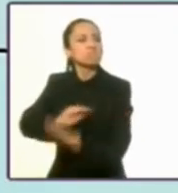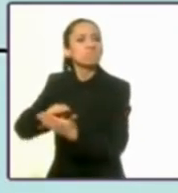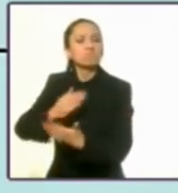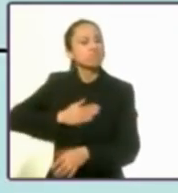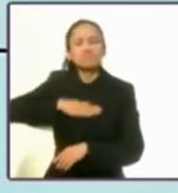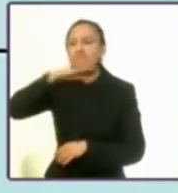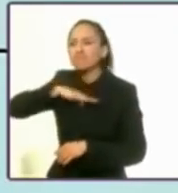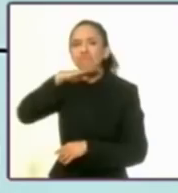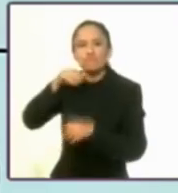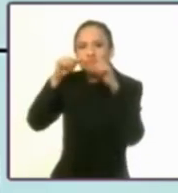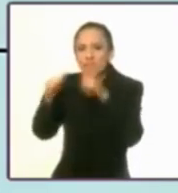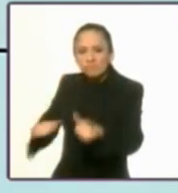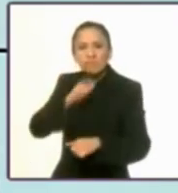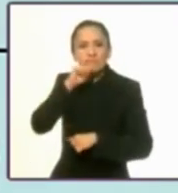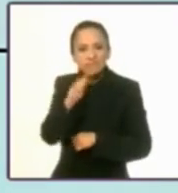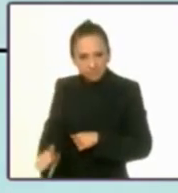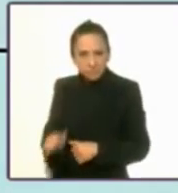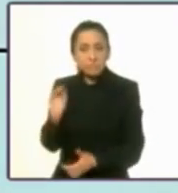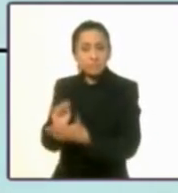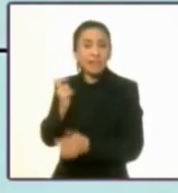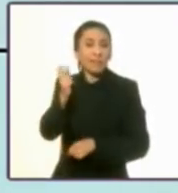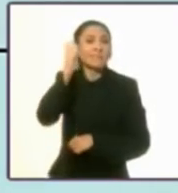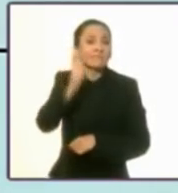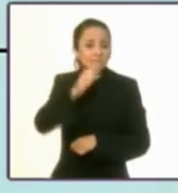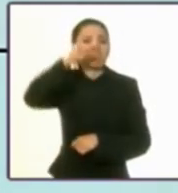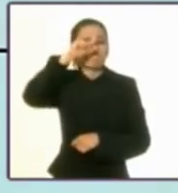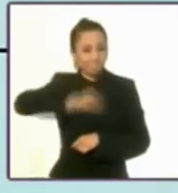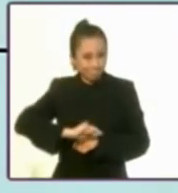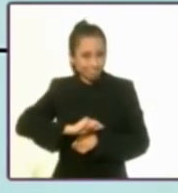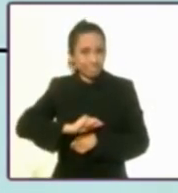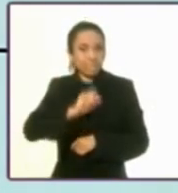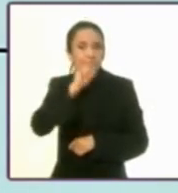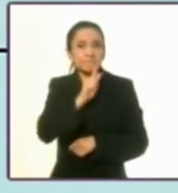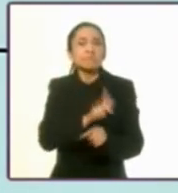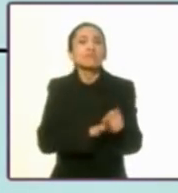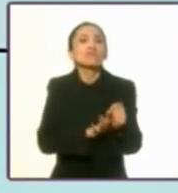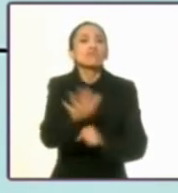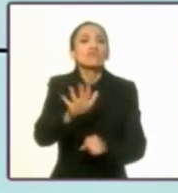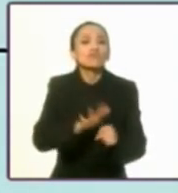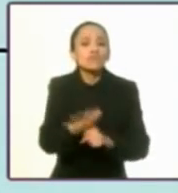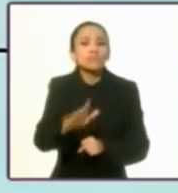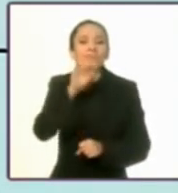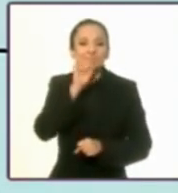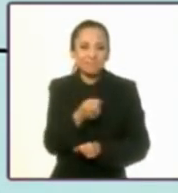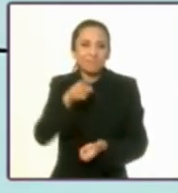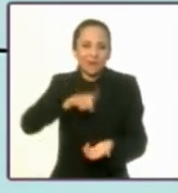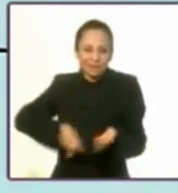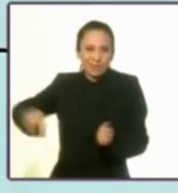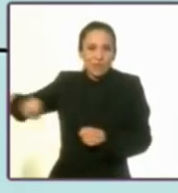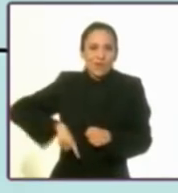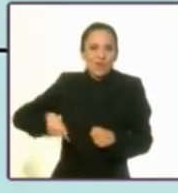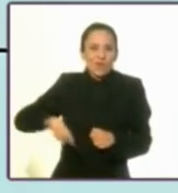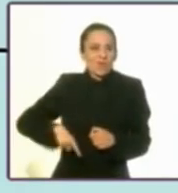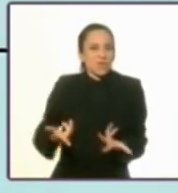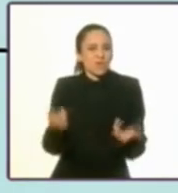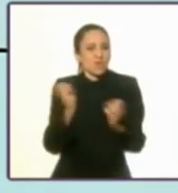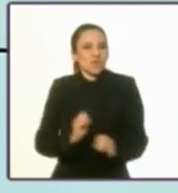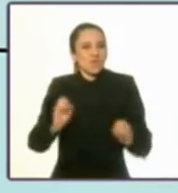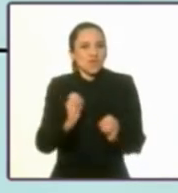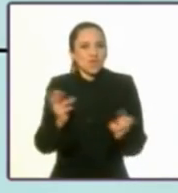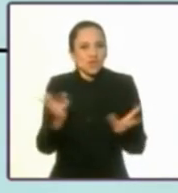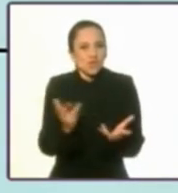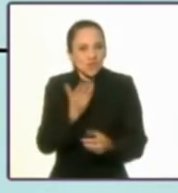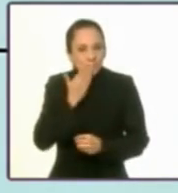ese es una falla una falta precisamente de una política pública de lo que debió haber sido